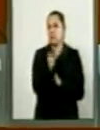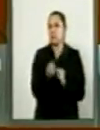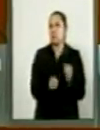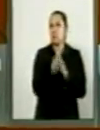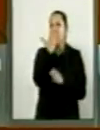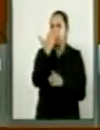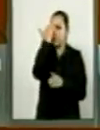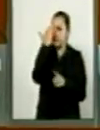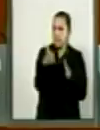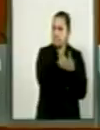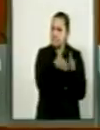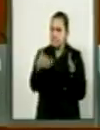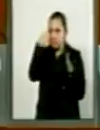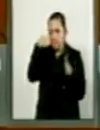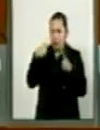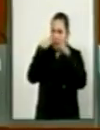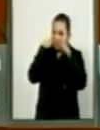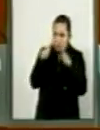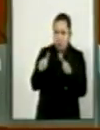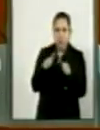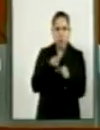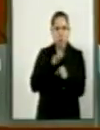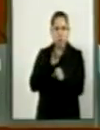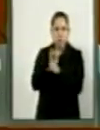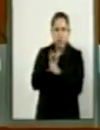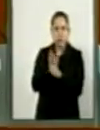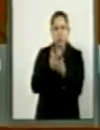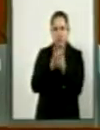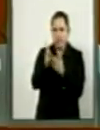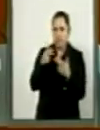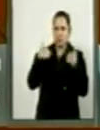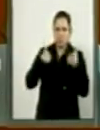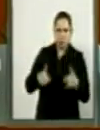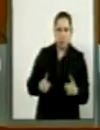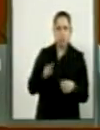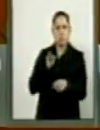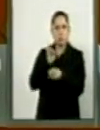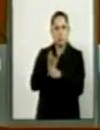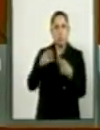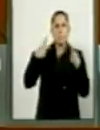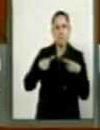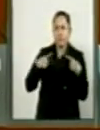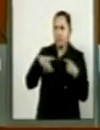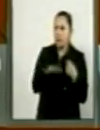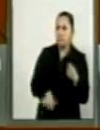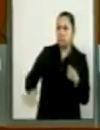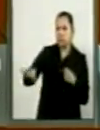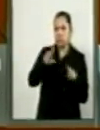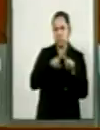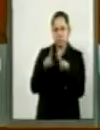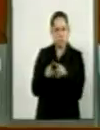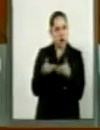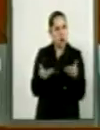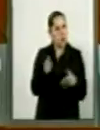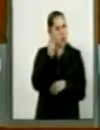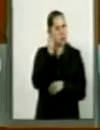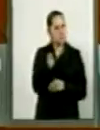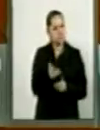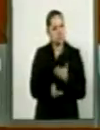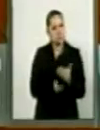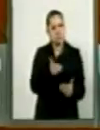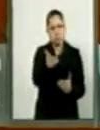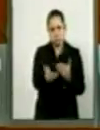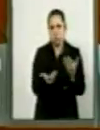nuestro país en materia de protección internacional humanitaria. Y me parece que esta afirmación no es una